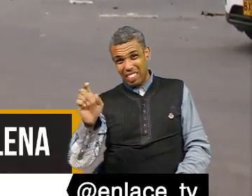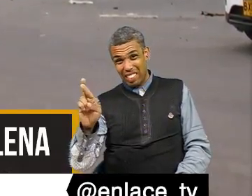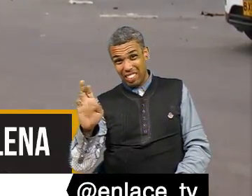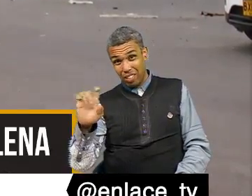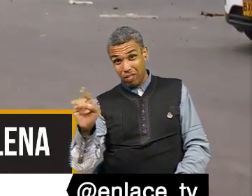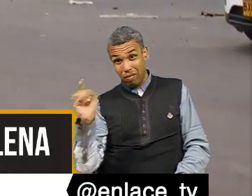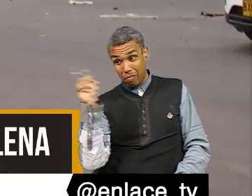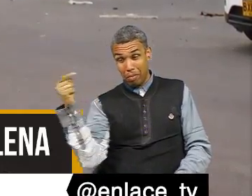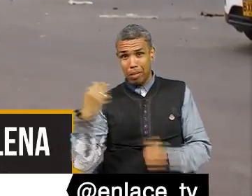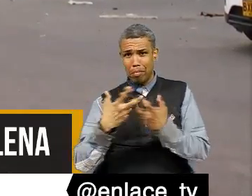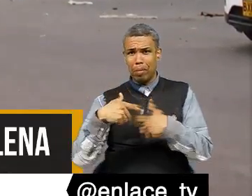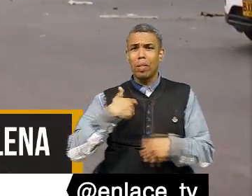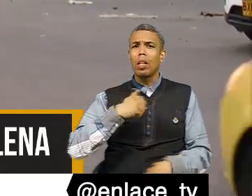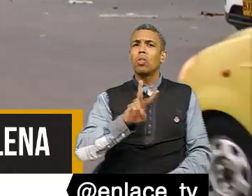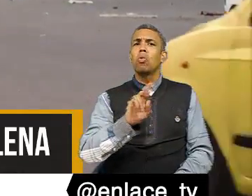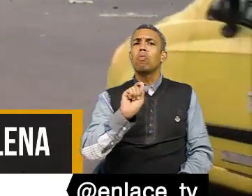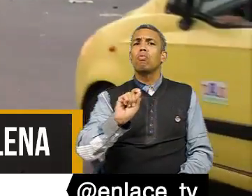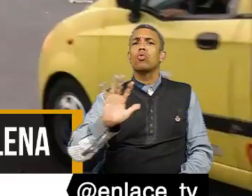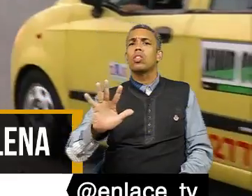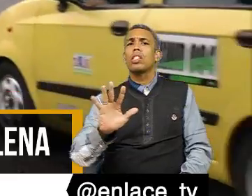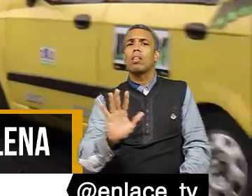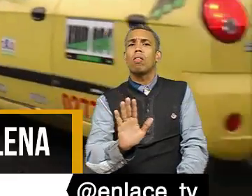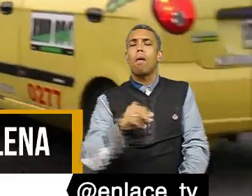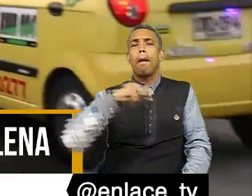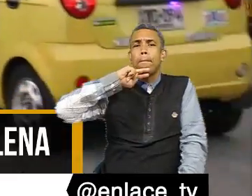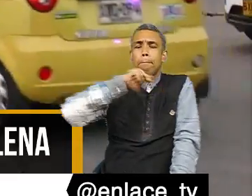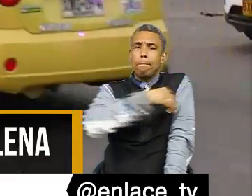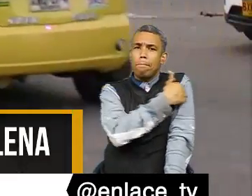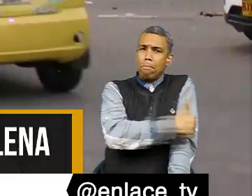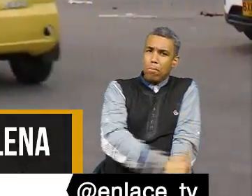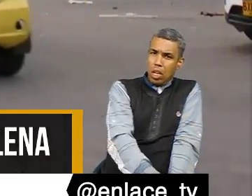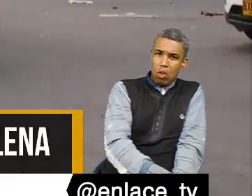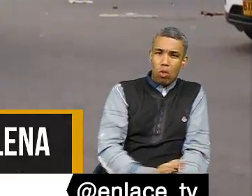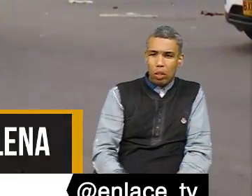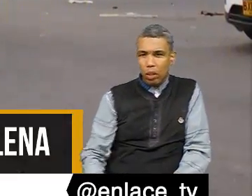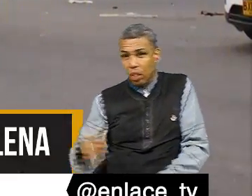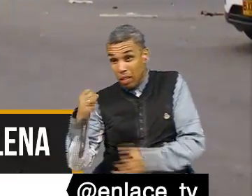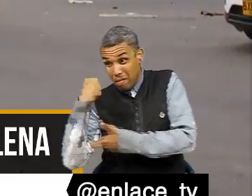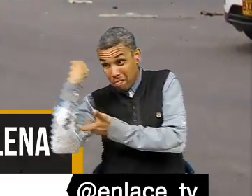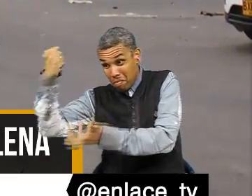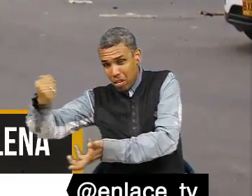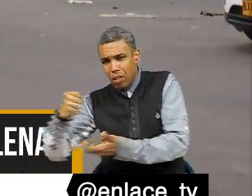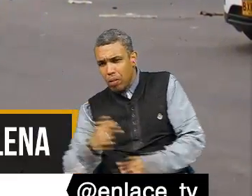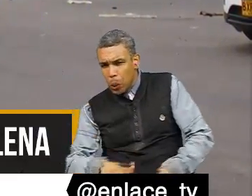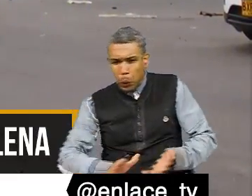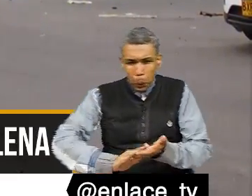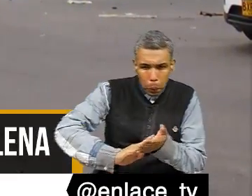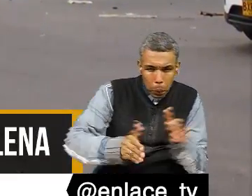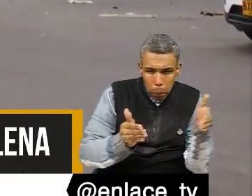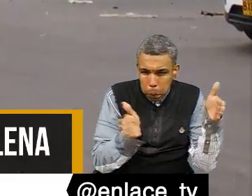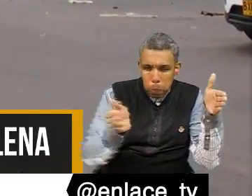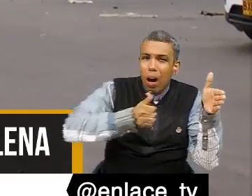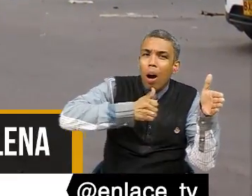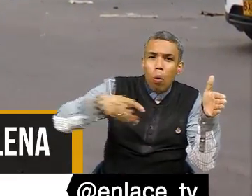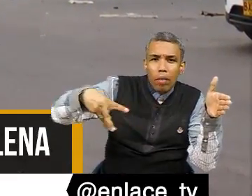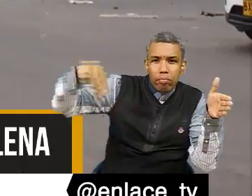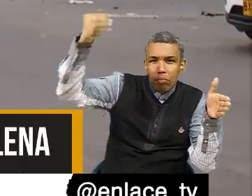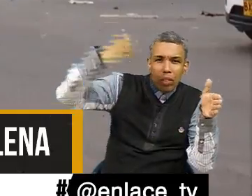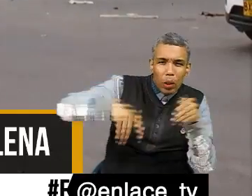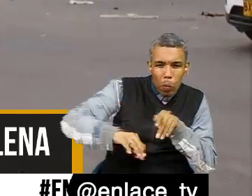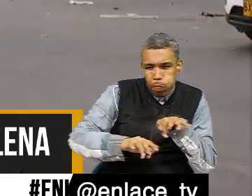2.5 billones de pesos. No se ha logrado este cierre financiero, hasta ahora quedan horas apenas. Hemos consultado con Cor Magdalena qué ha pasado con